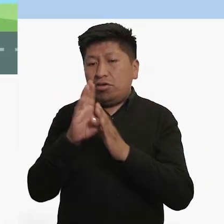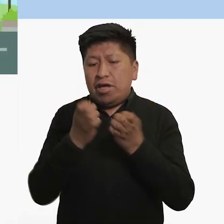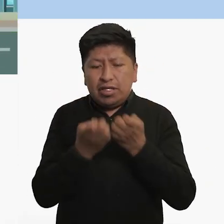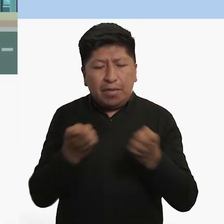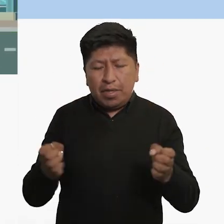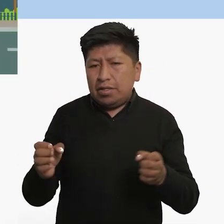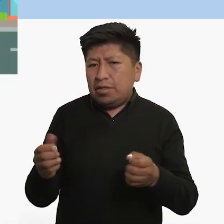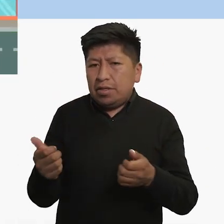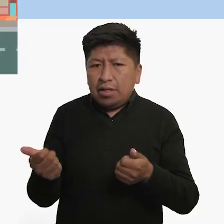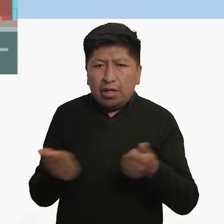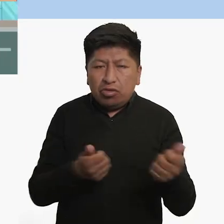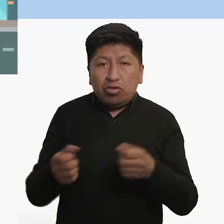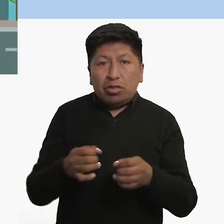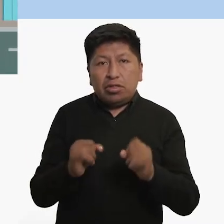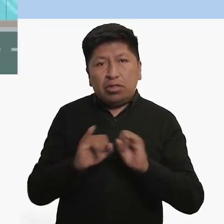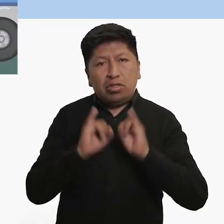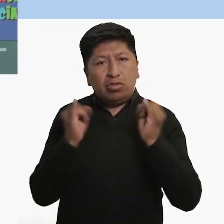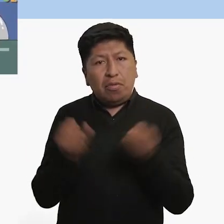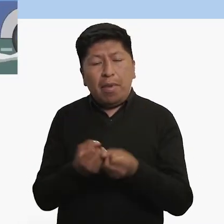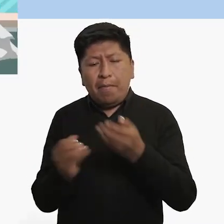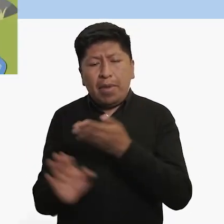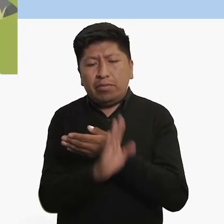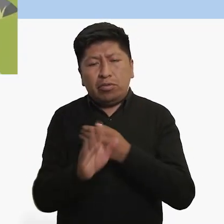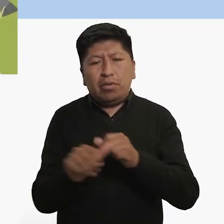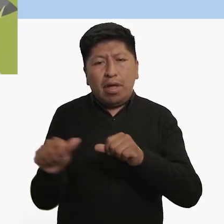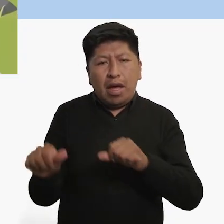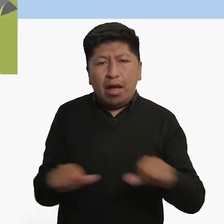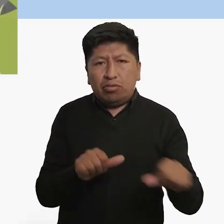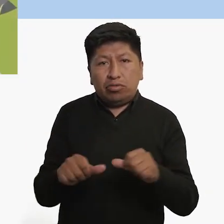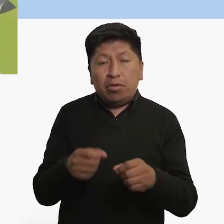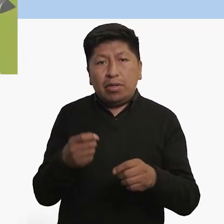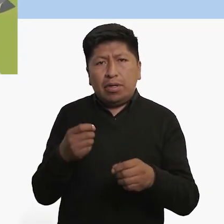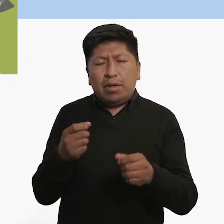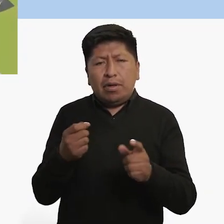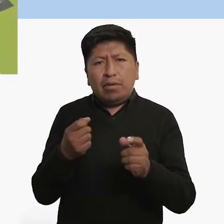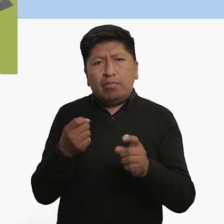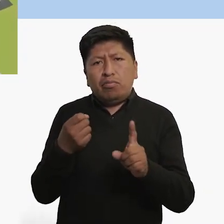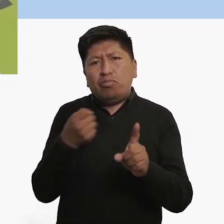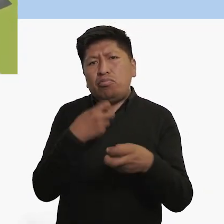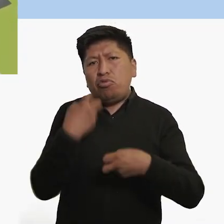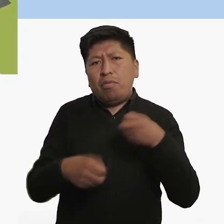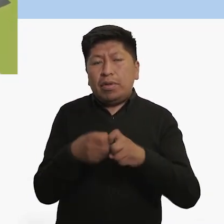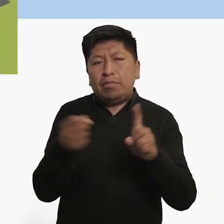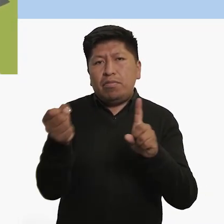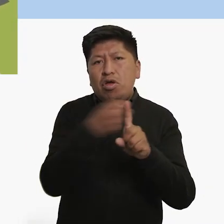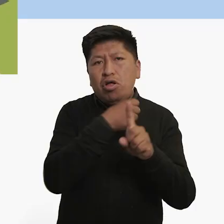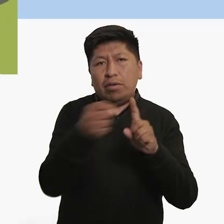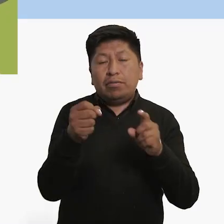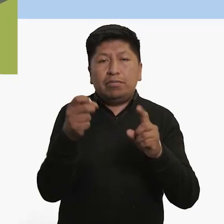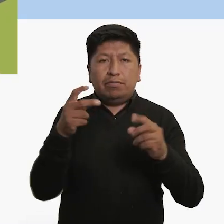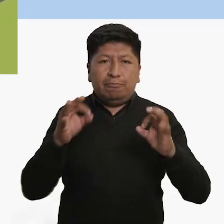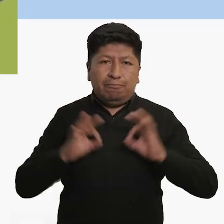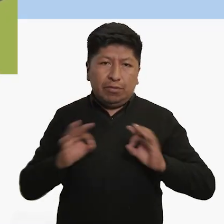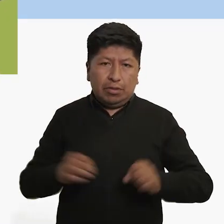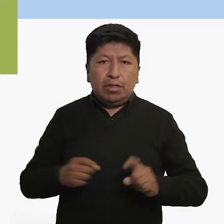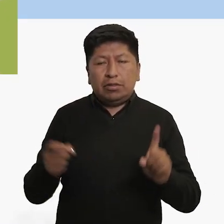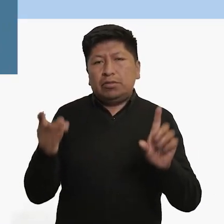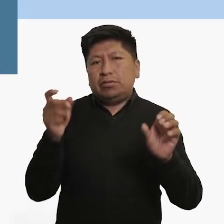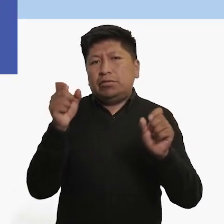herramientas de gestión institucional para la prevención, actuación y denuncia en casos de violencia física, psicológica y sexual en el ámbito